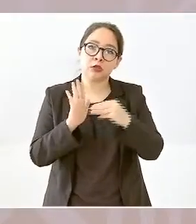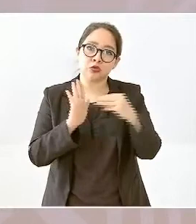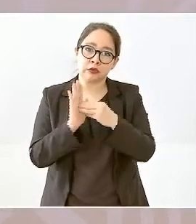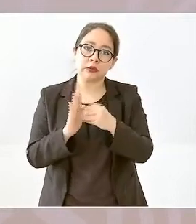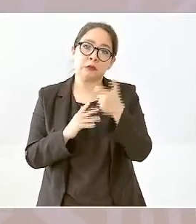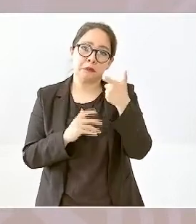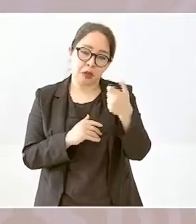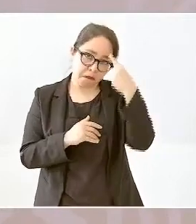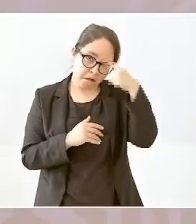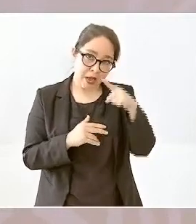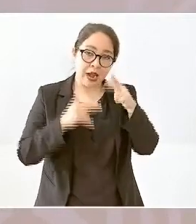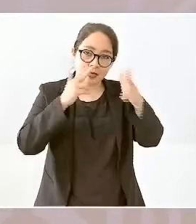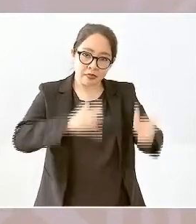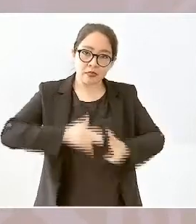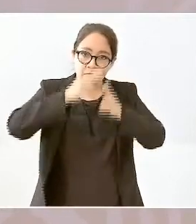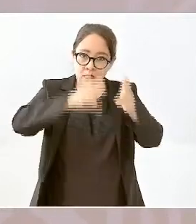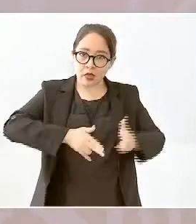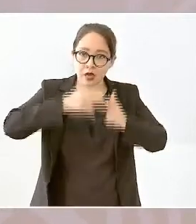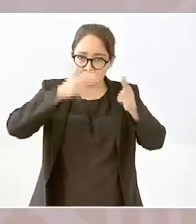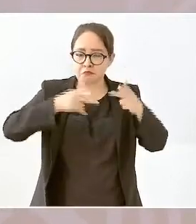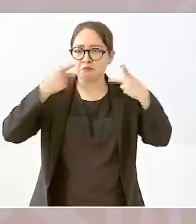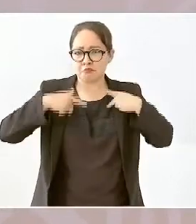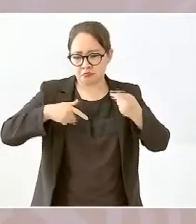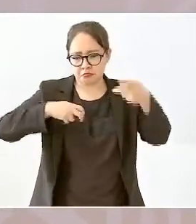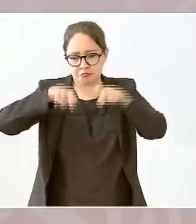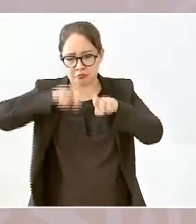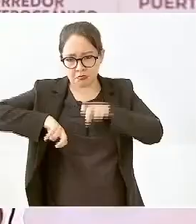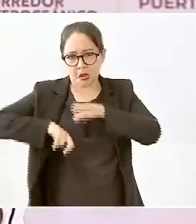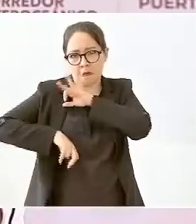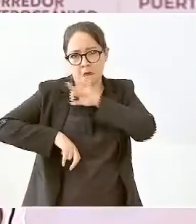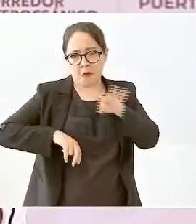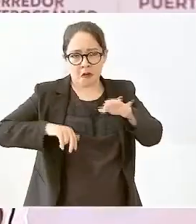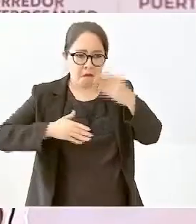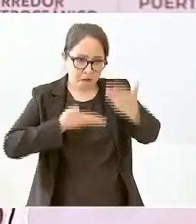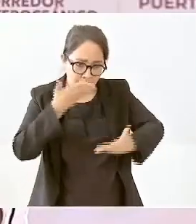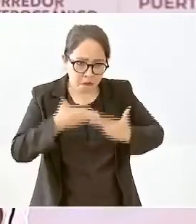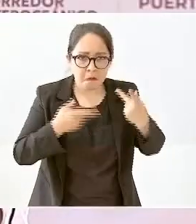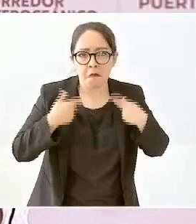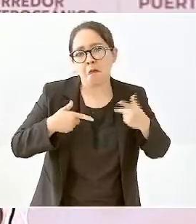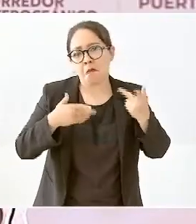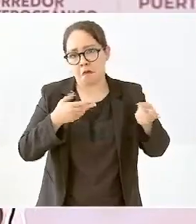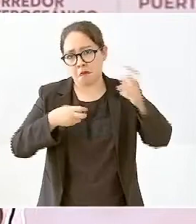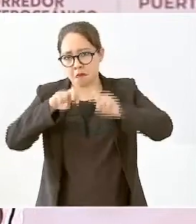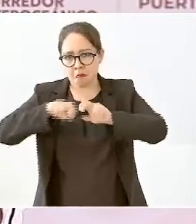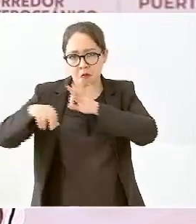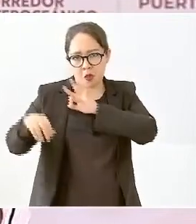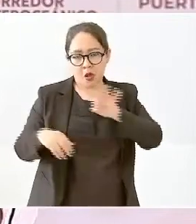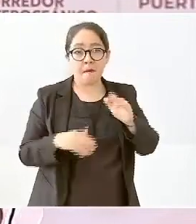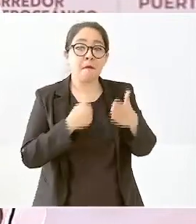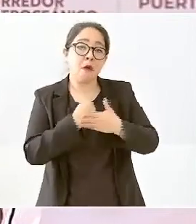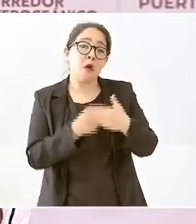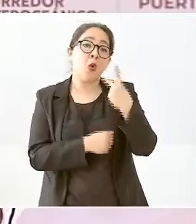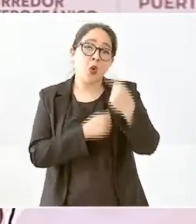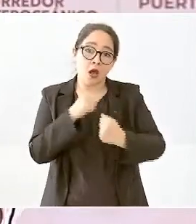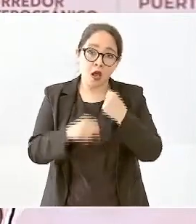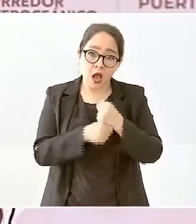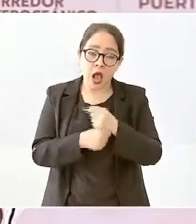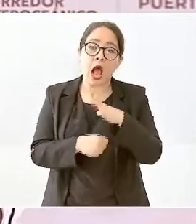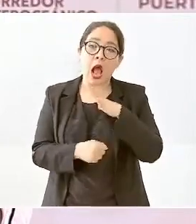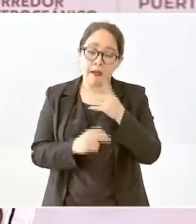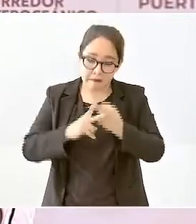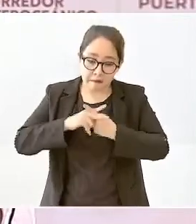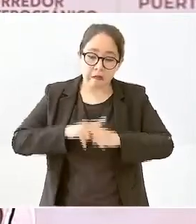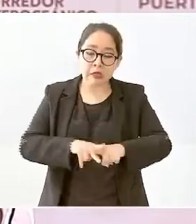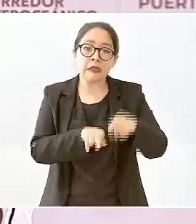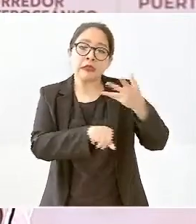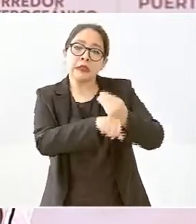en el tren de pasajeros que dará servicio a la población. También el próximo año arrancaremos con la rehabilitación de